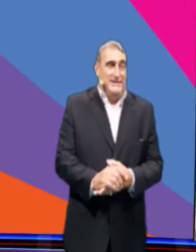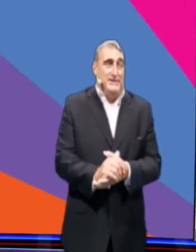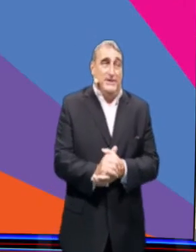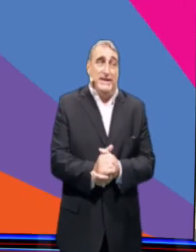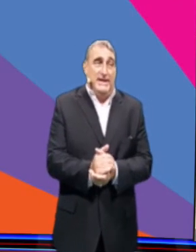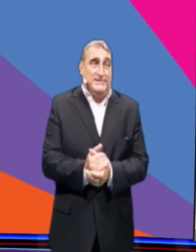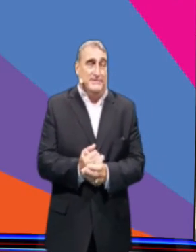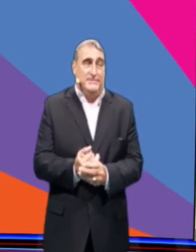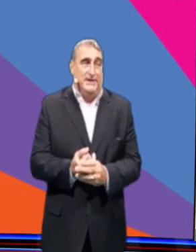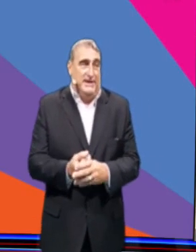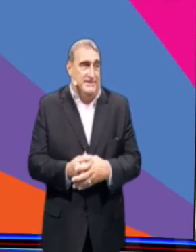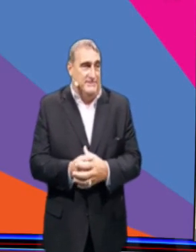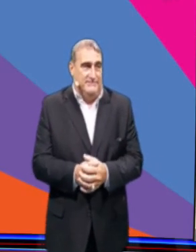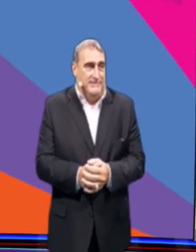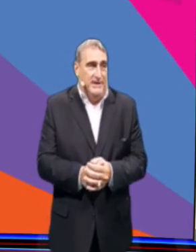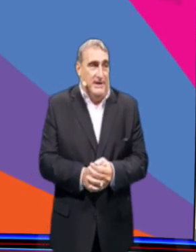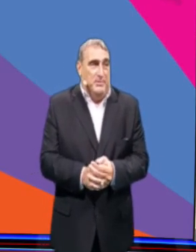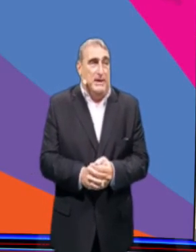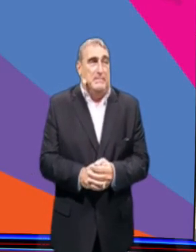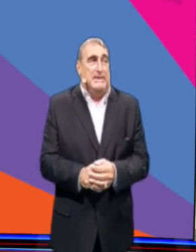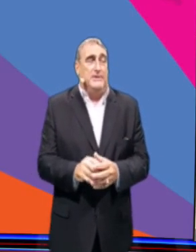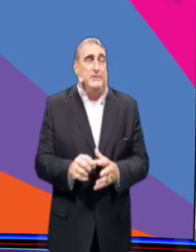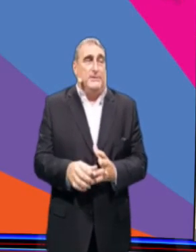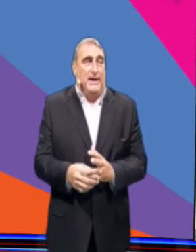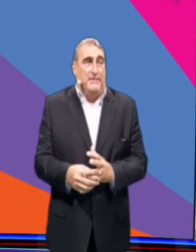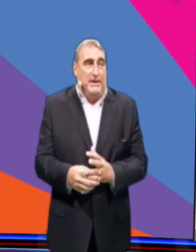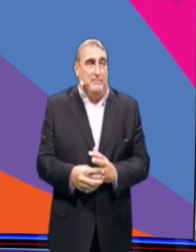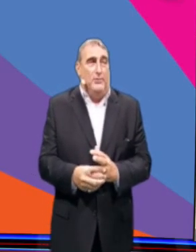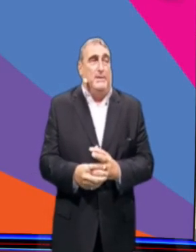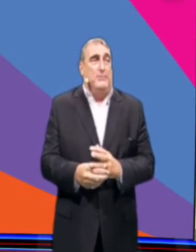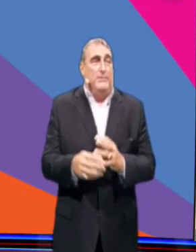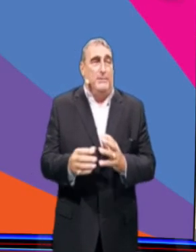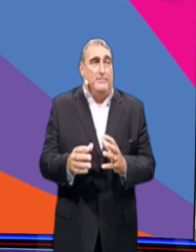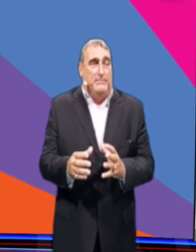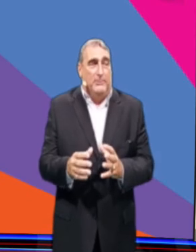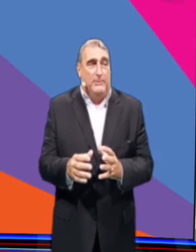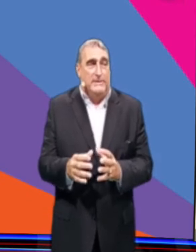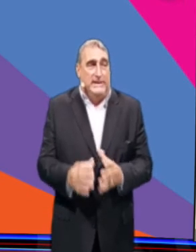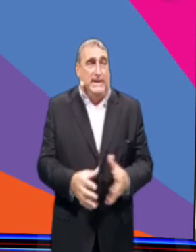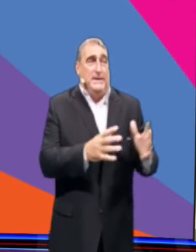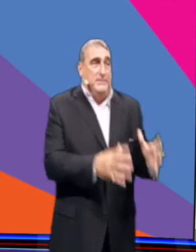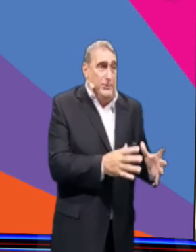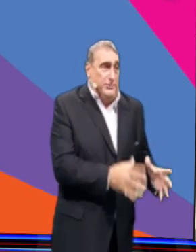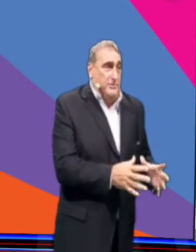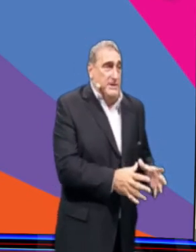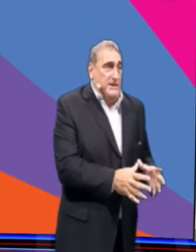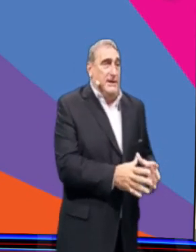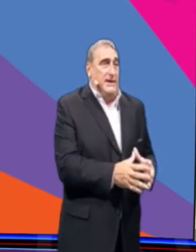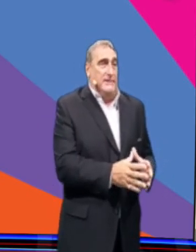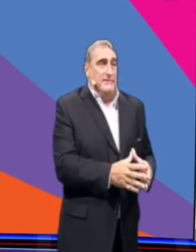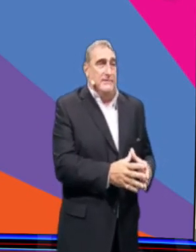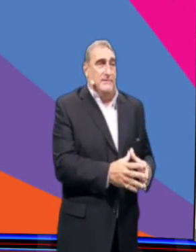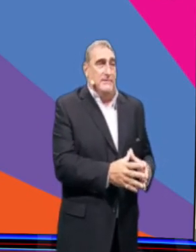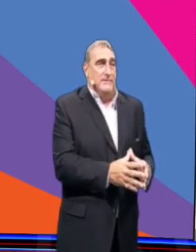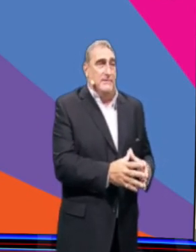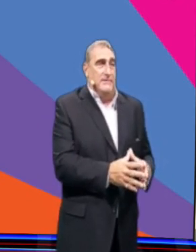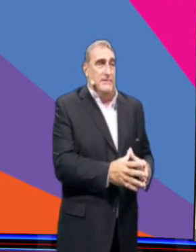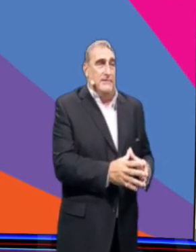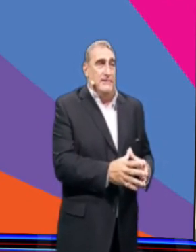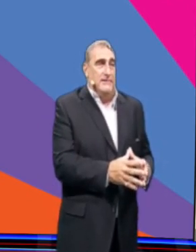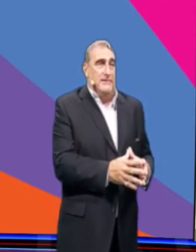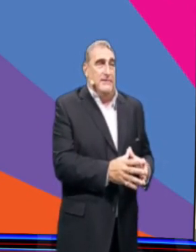Sí, yo haría eso. Porque aparte no, a ver, volvemos de nuevo a lo mismo. ¿Tiene voto Mirabella?